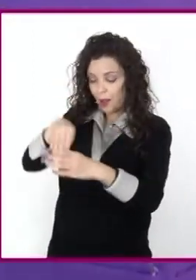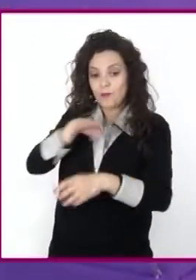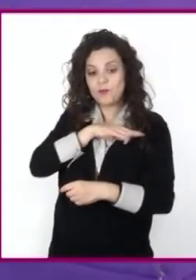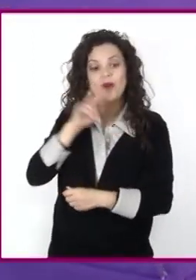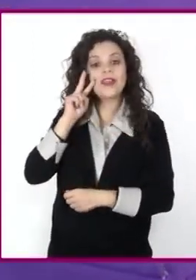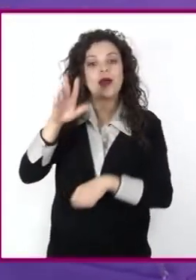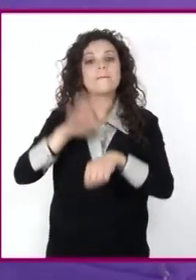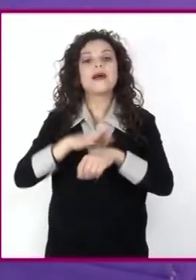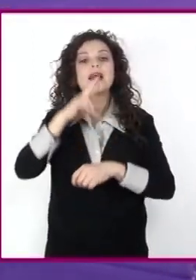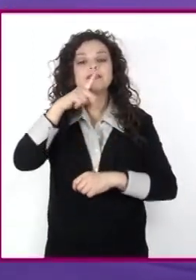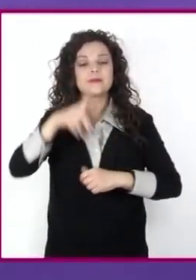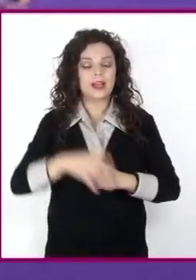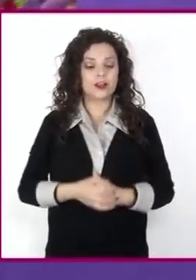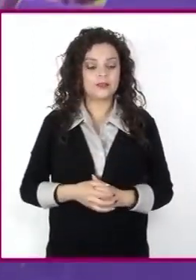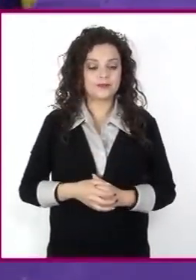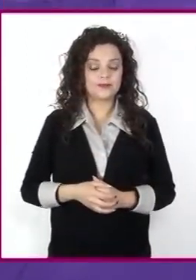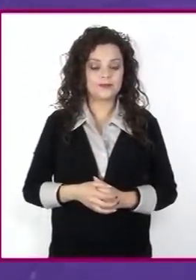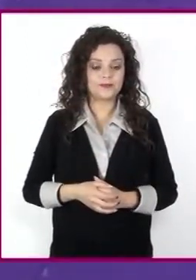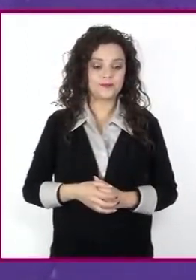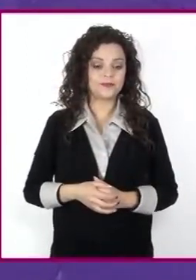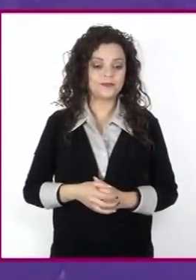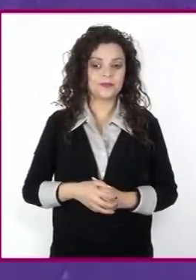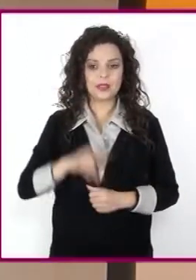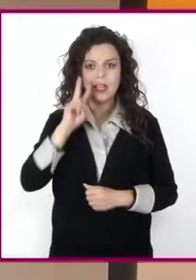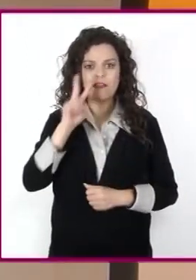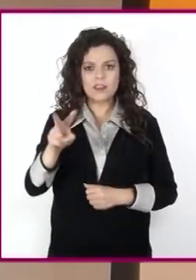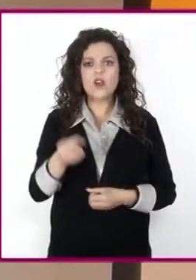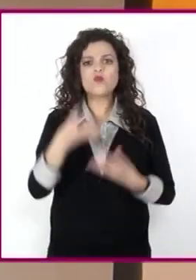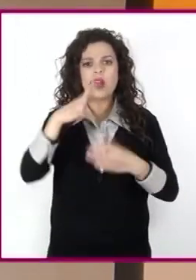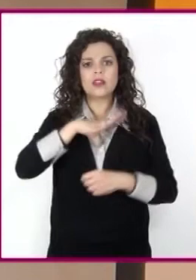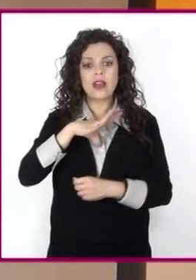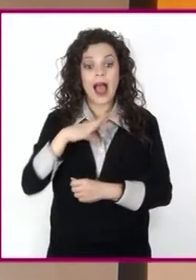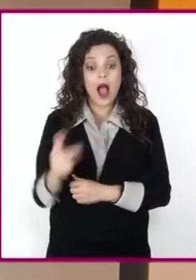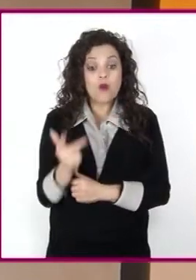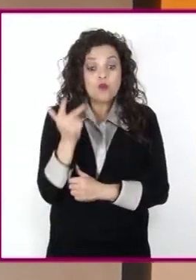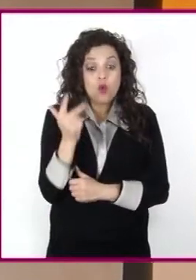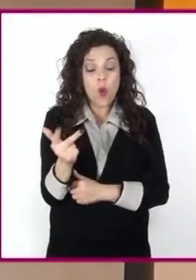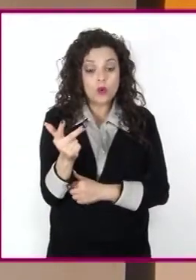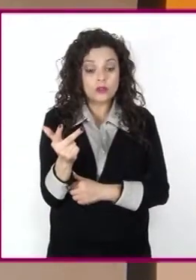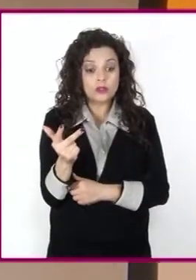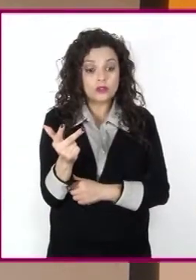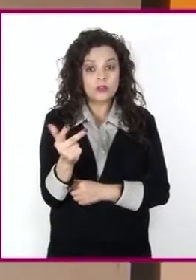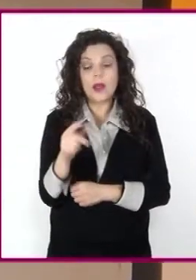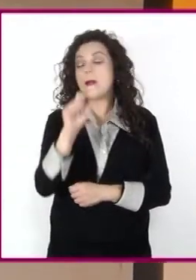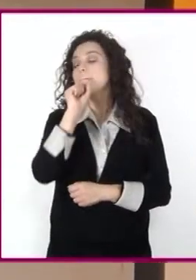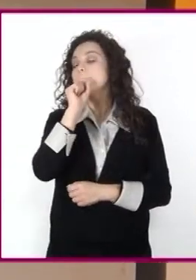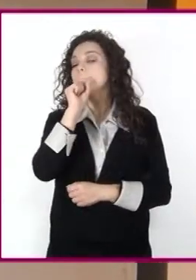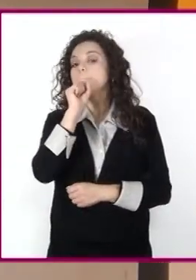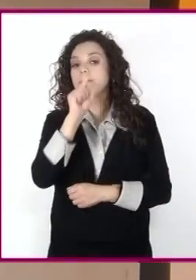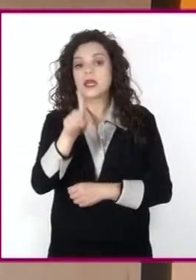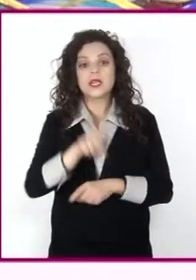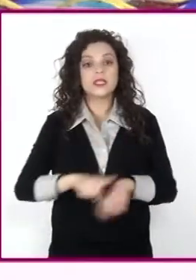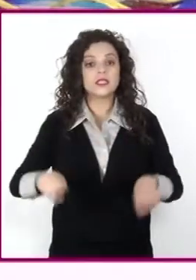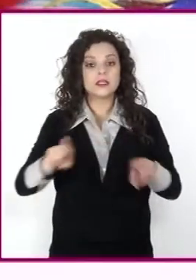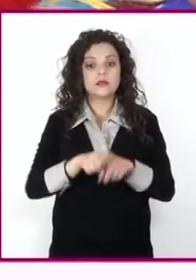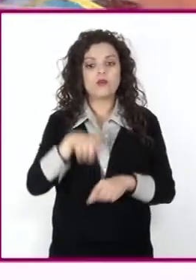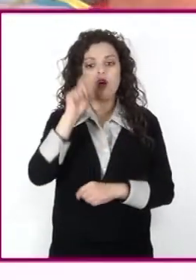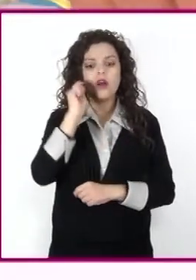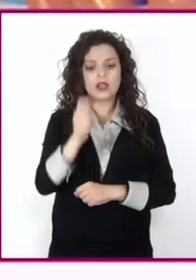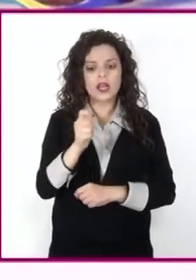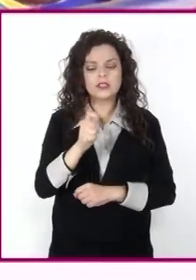En total son 8. Es la misma cantidad que tiene la mosca de la